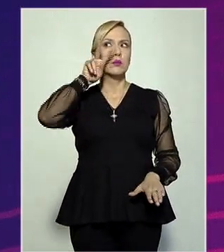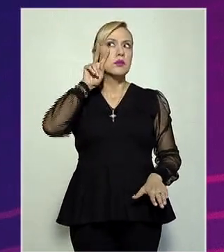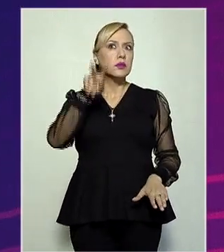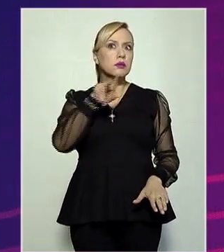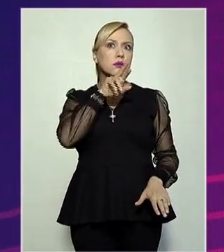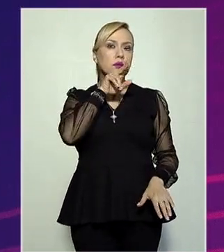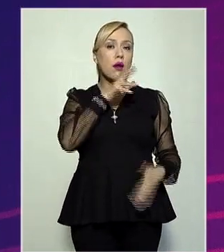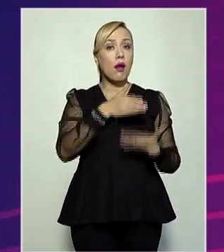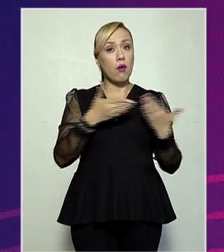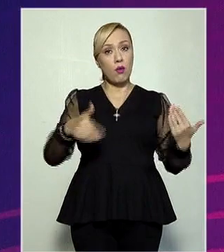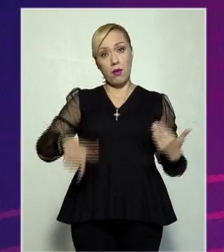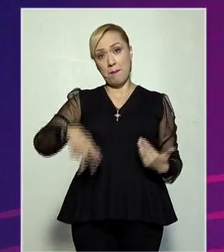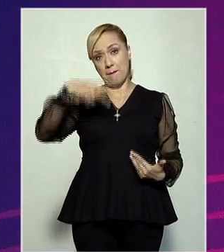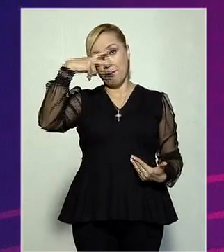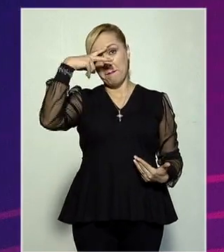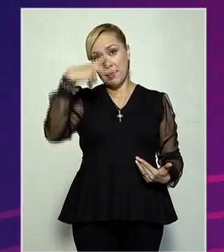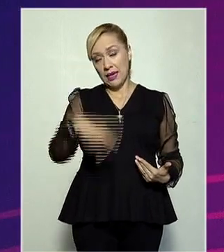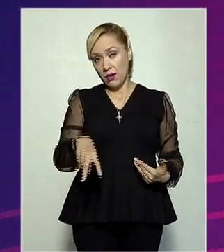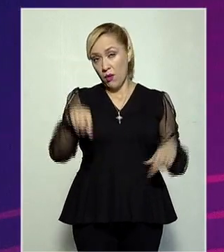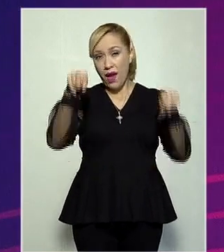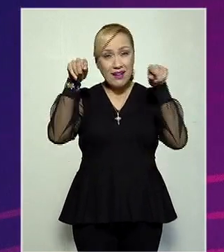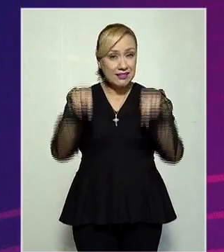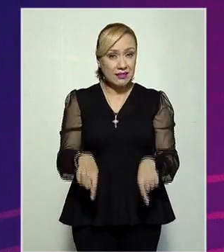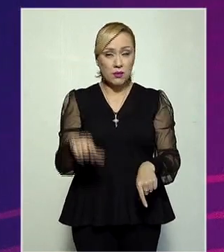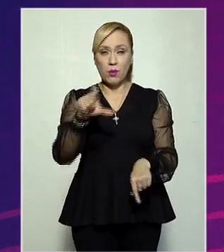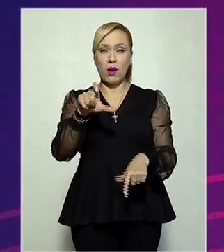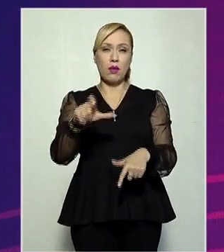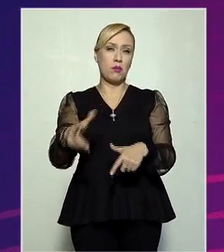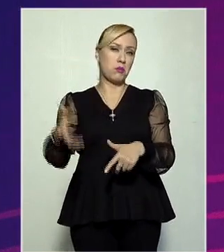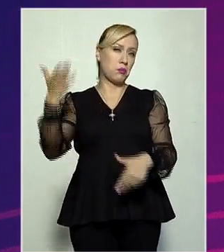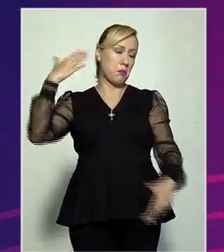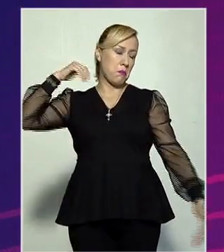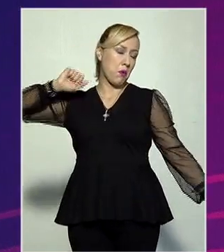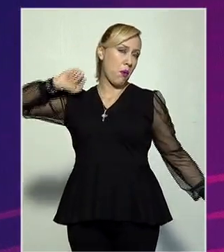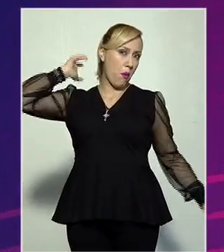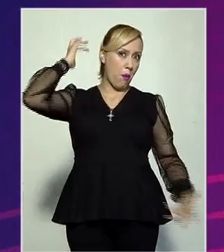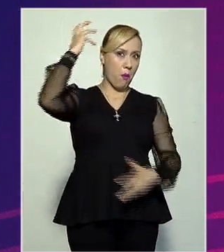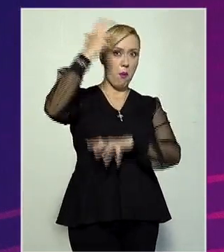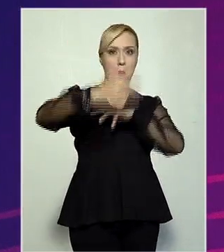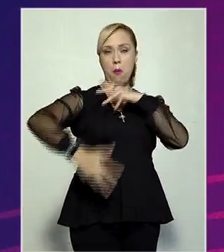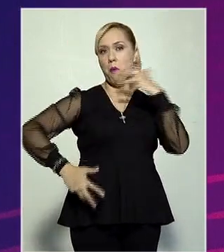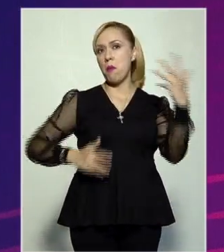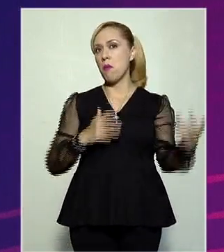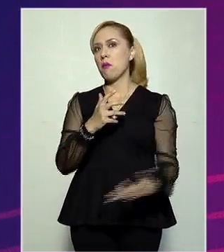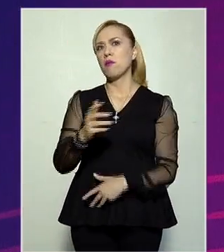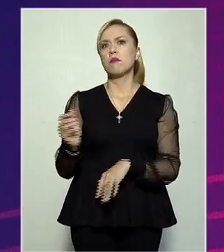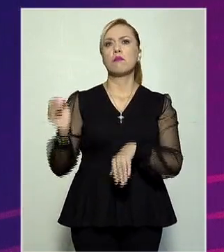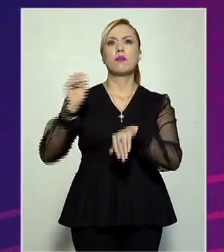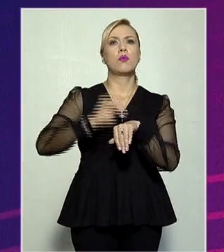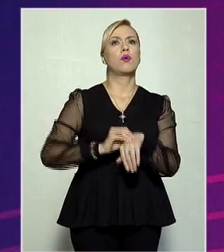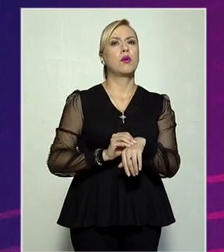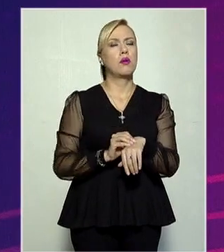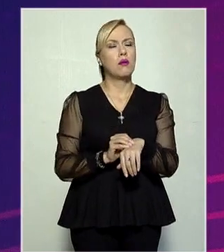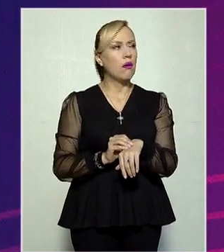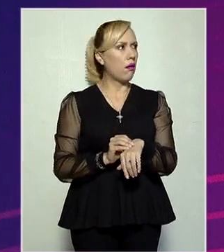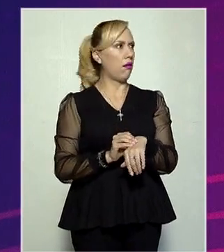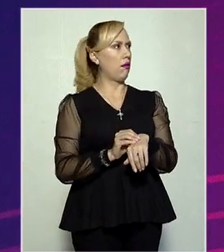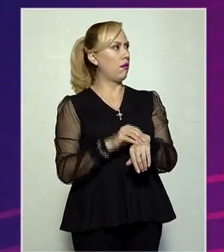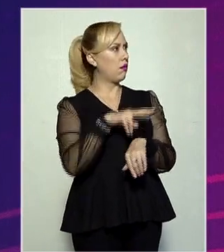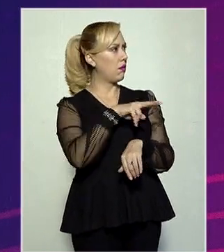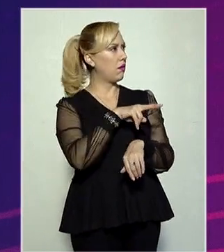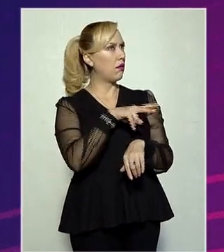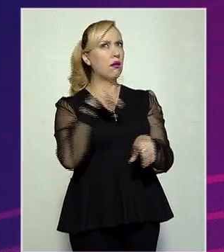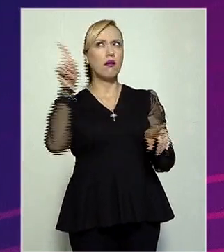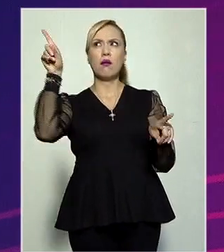Ahora en el contexto mexicano, a partir de la violencia que se ha vivido, pues también vemos que esas prácticas empiezan a ser adoptadas por otros agentes que no